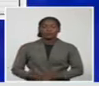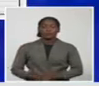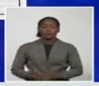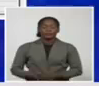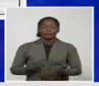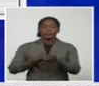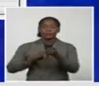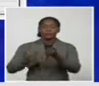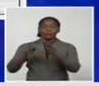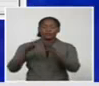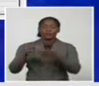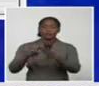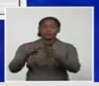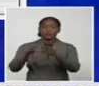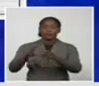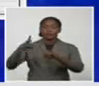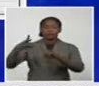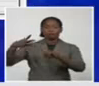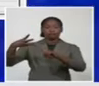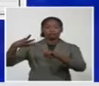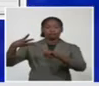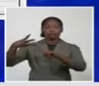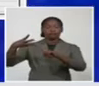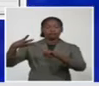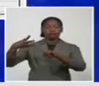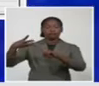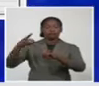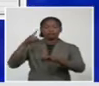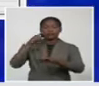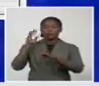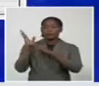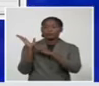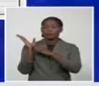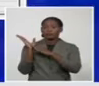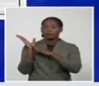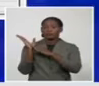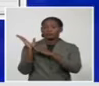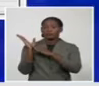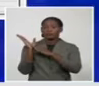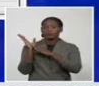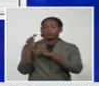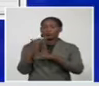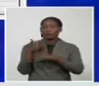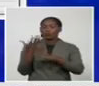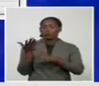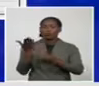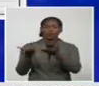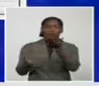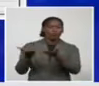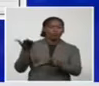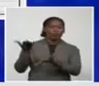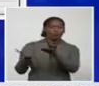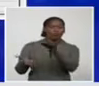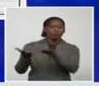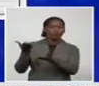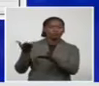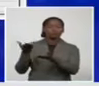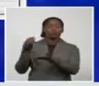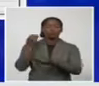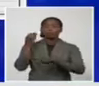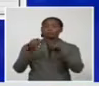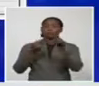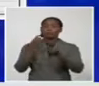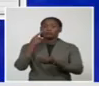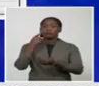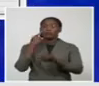Granma en tercer lugar, ahí se puede ver el comportamiento de la curva, cifra elevada,